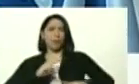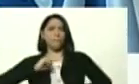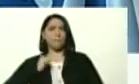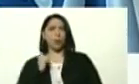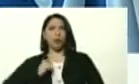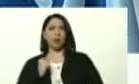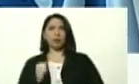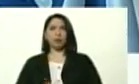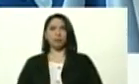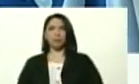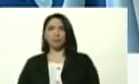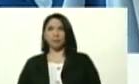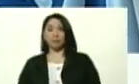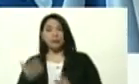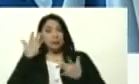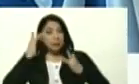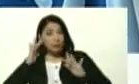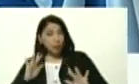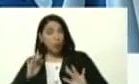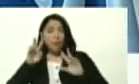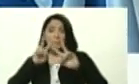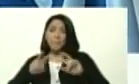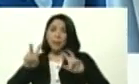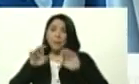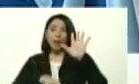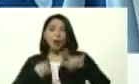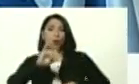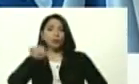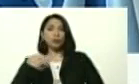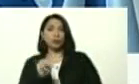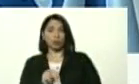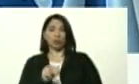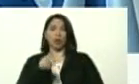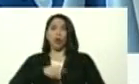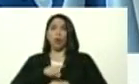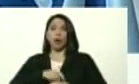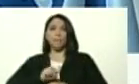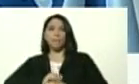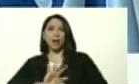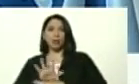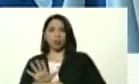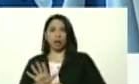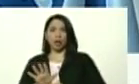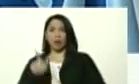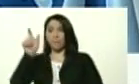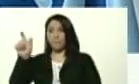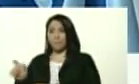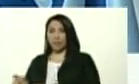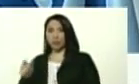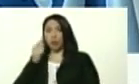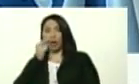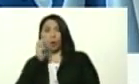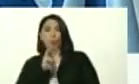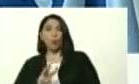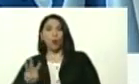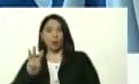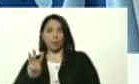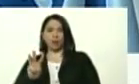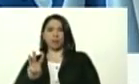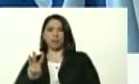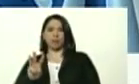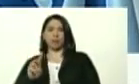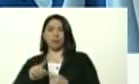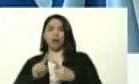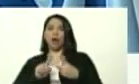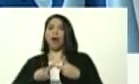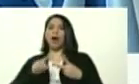policial. Según la investigación, el 11 de junio, en horas de la madrugada, los ciudadanos Wilmer Yanes,